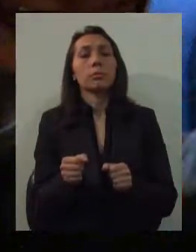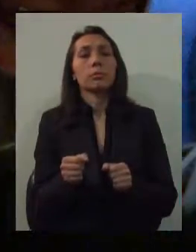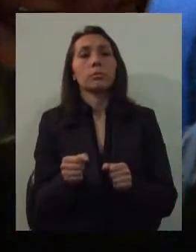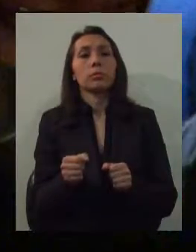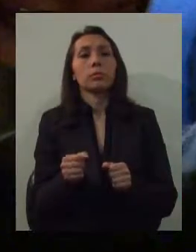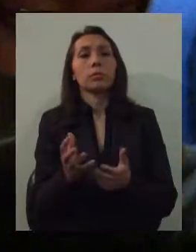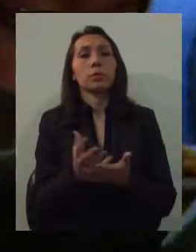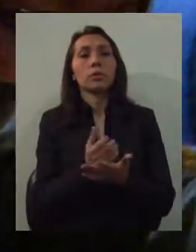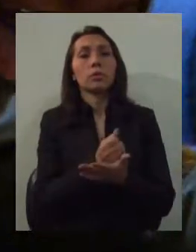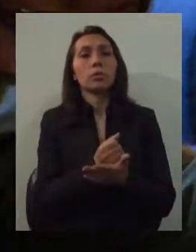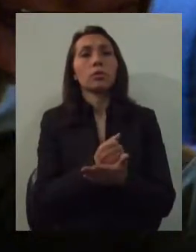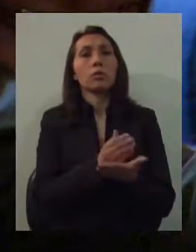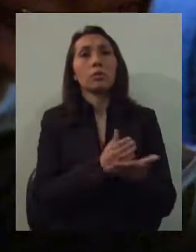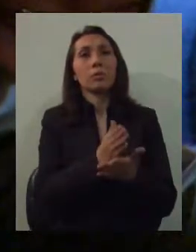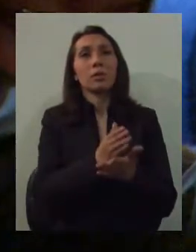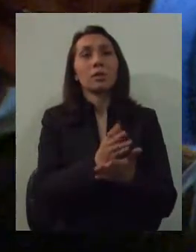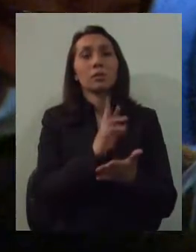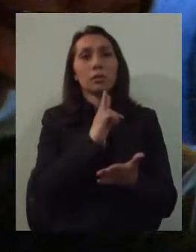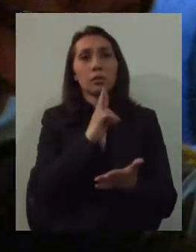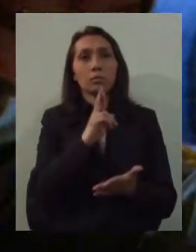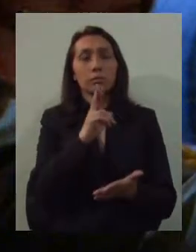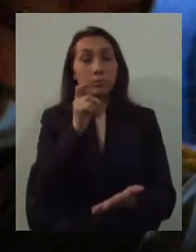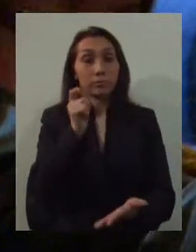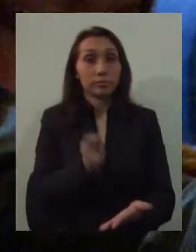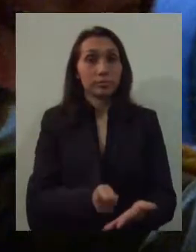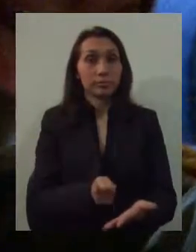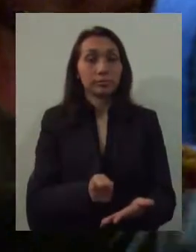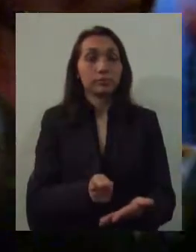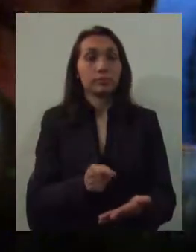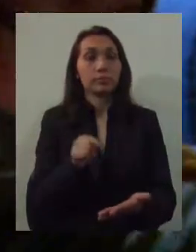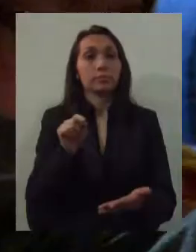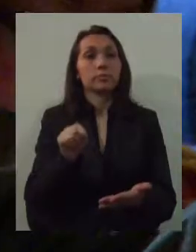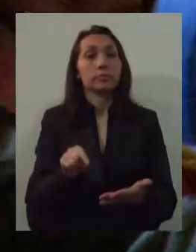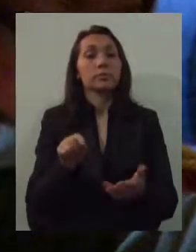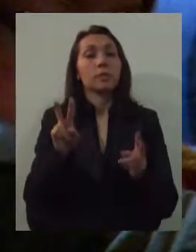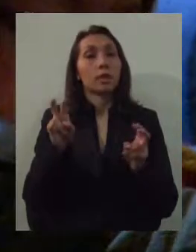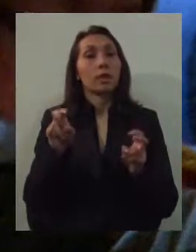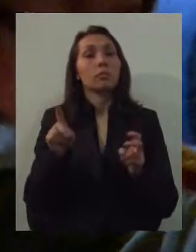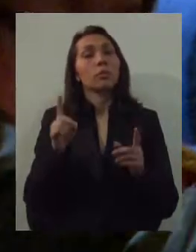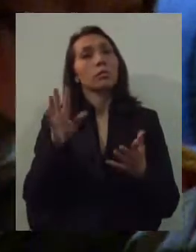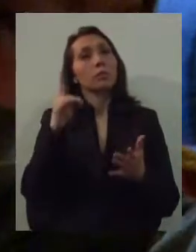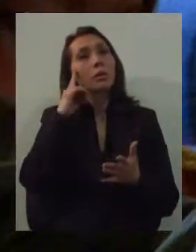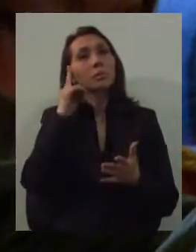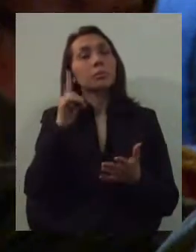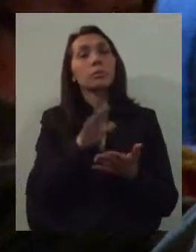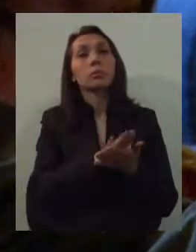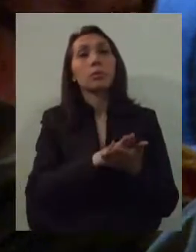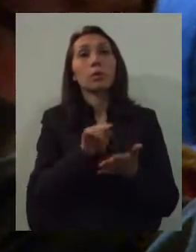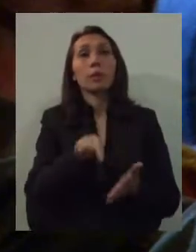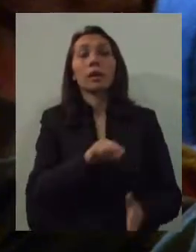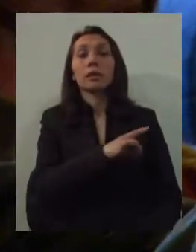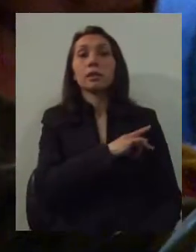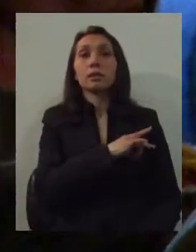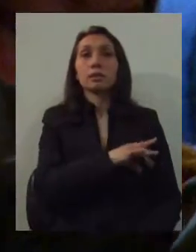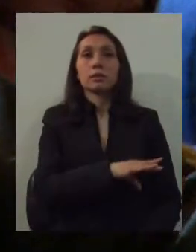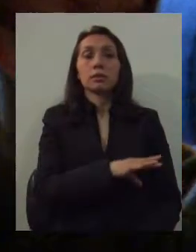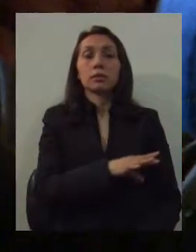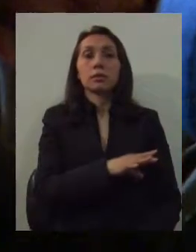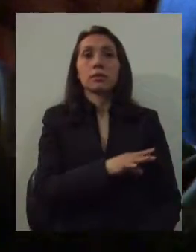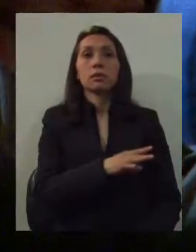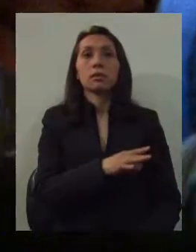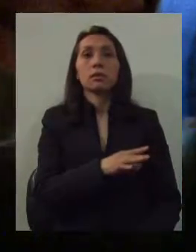llegar a ejecutoriar una sentencia. Y en ese aspecto se supone que, por ejemplo, acá en Chile